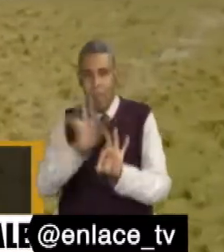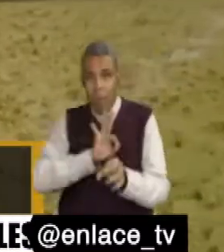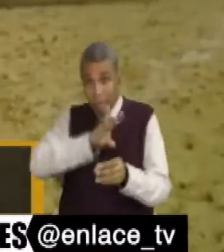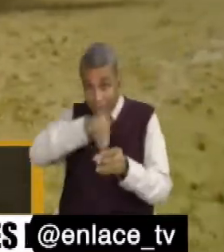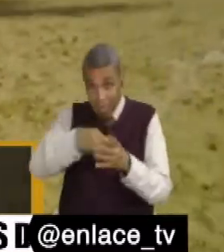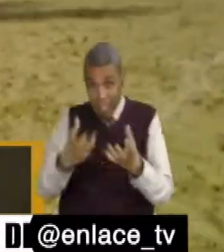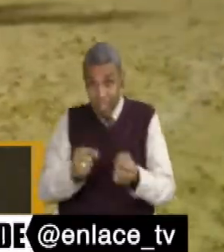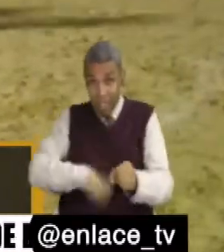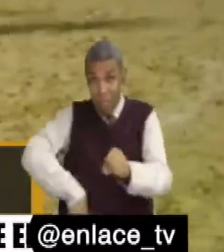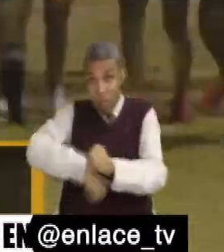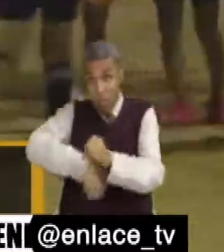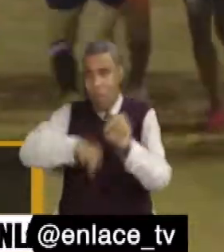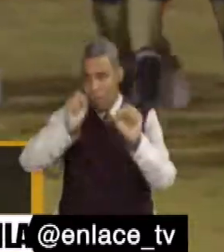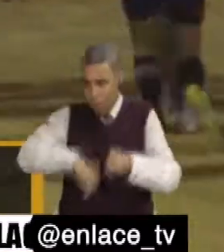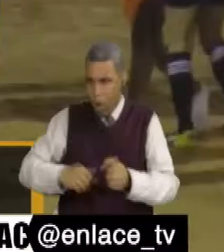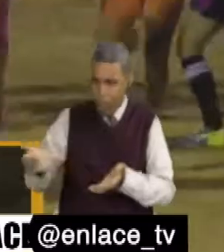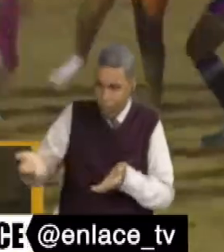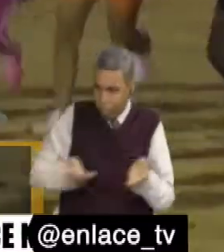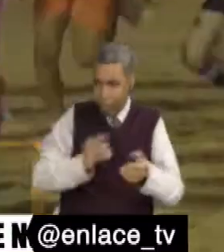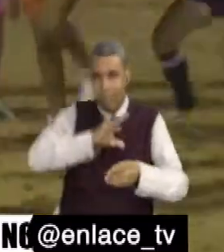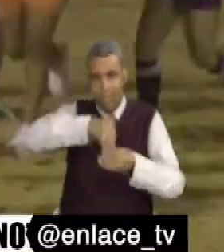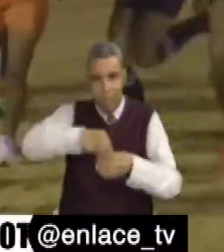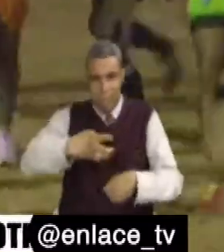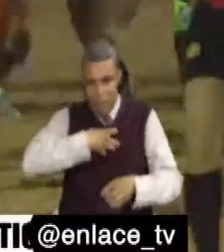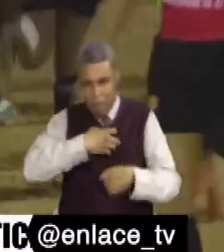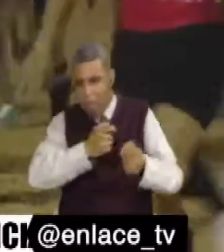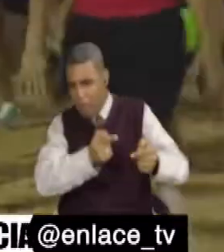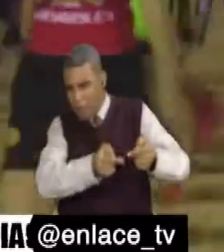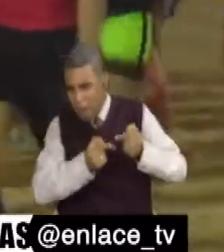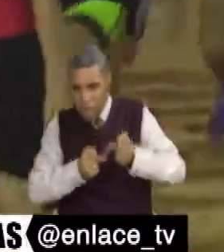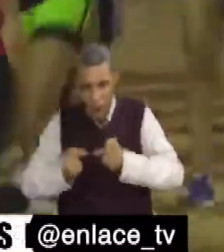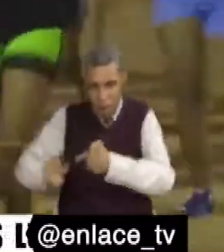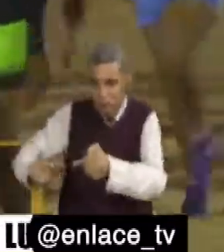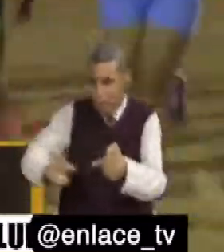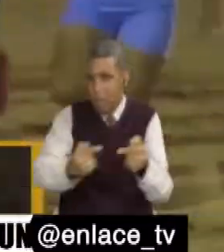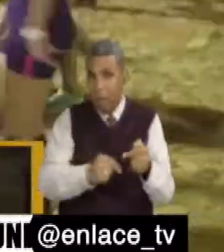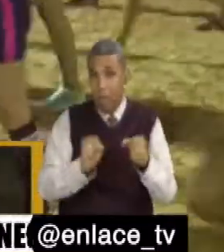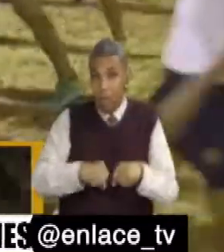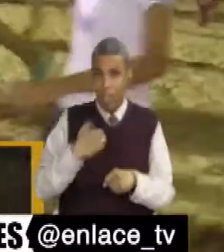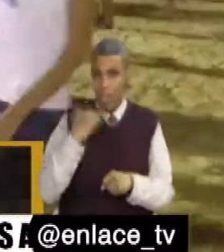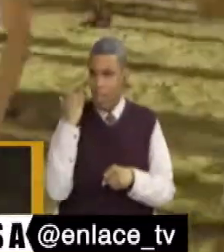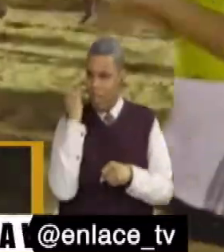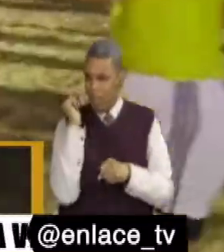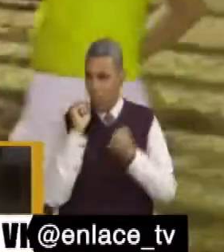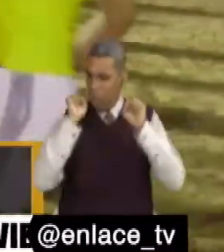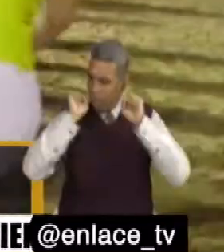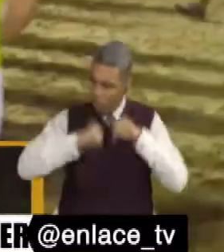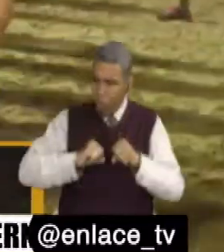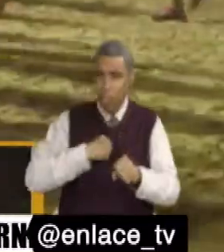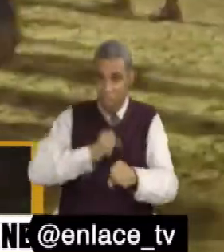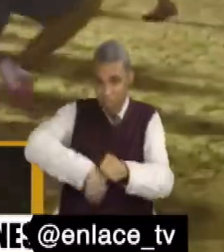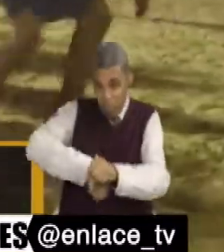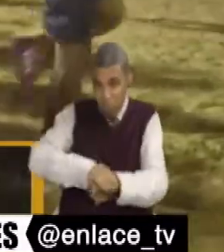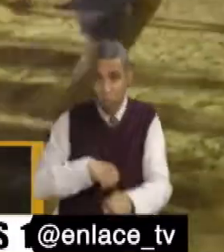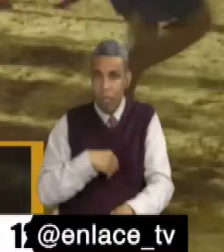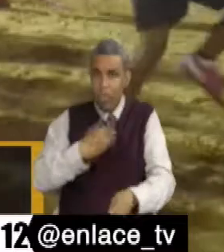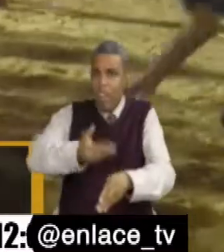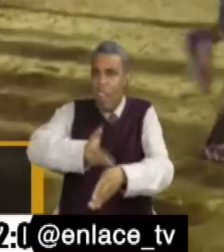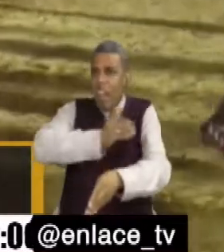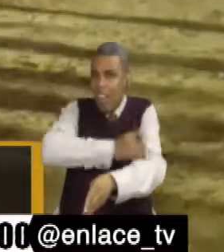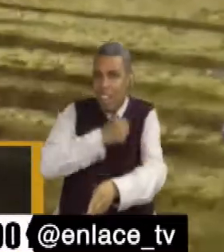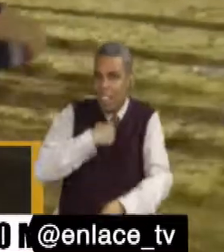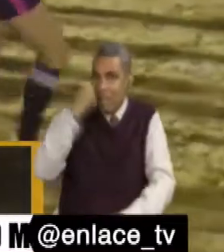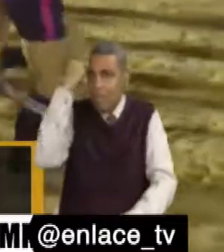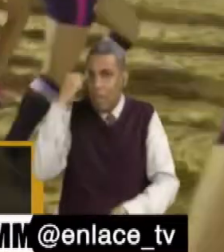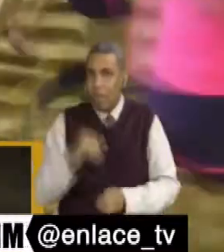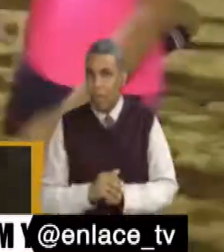juegan fútbol participen en el torneo municipal que busca que la mujer haga parte de esta disciplina que ya no es únicamente practicada por